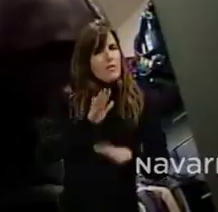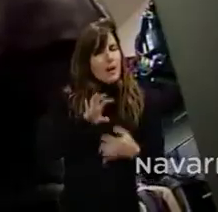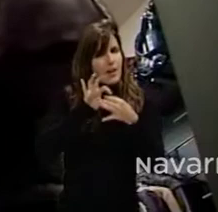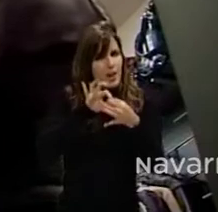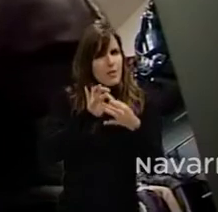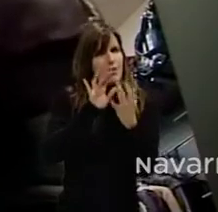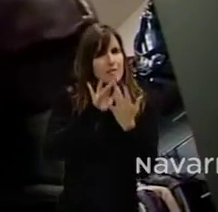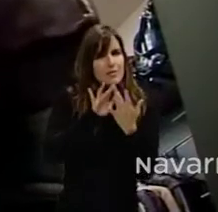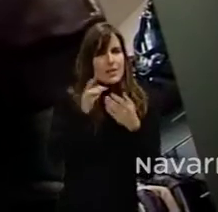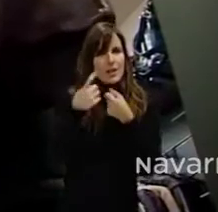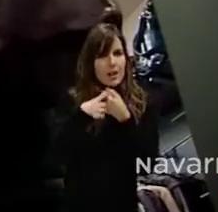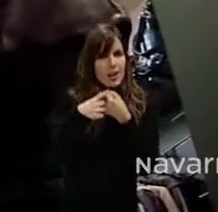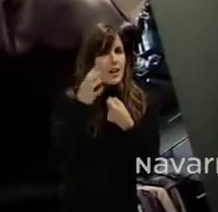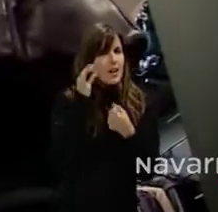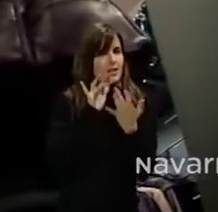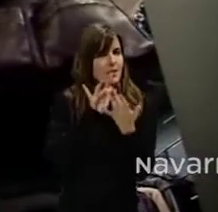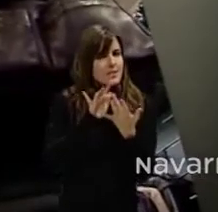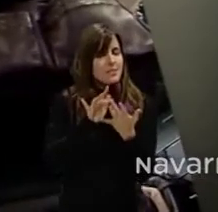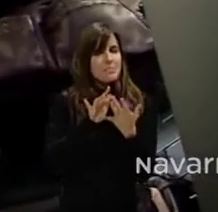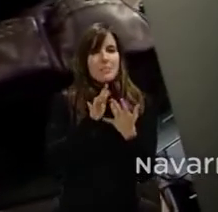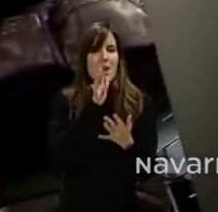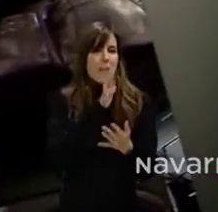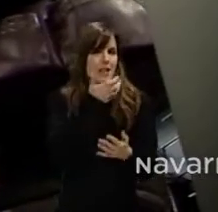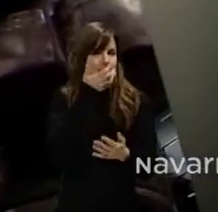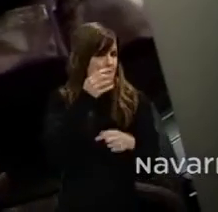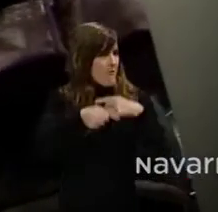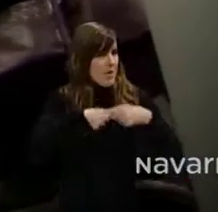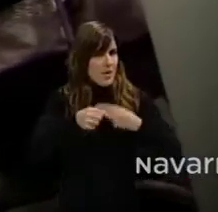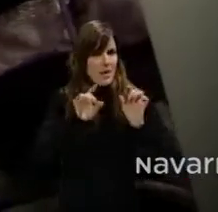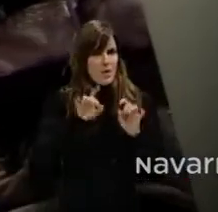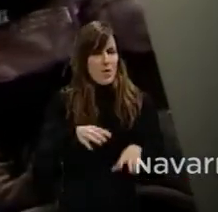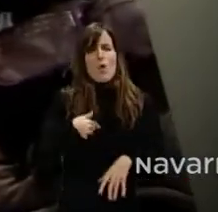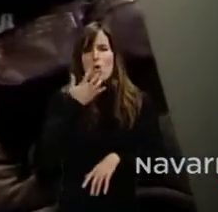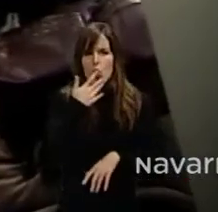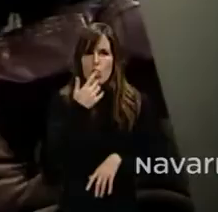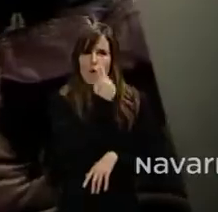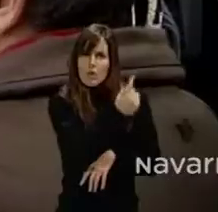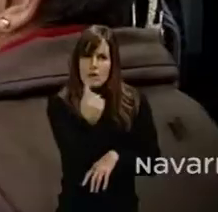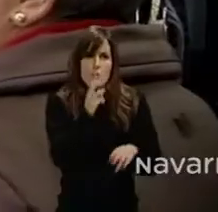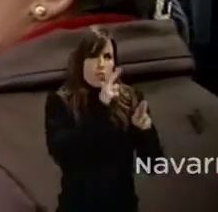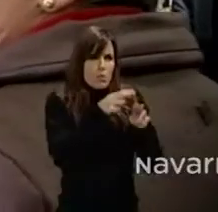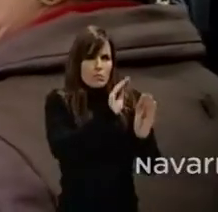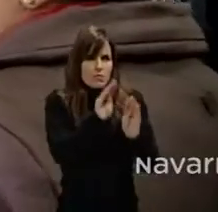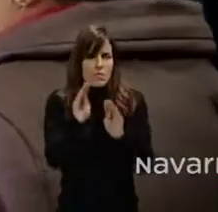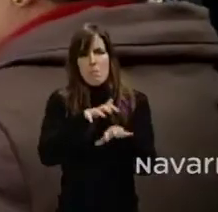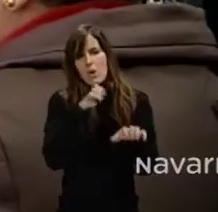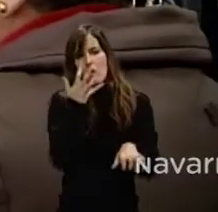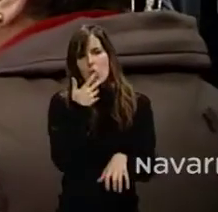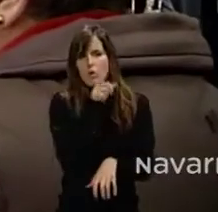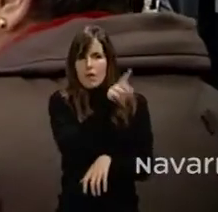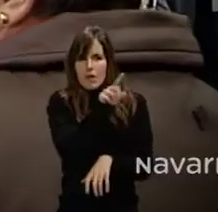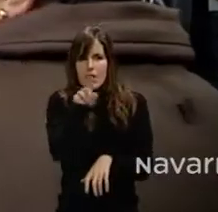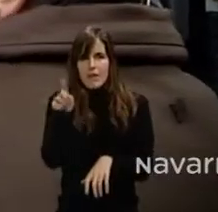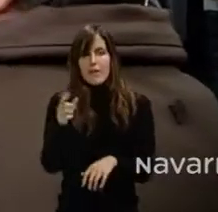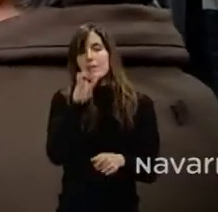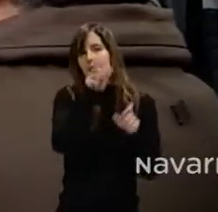tenemos con nuestras clientas, como se suele decir, es casi familiar. Te conoces el nombre de casi todas, la gente